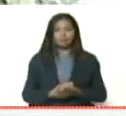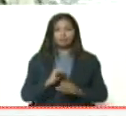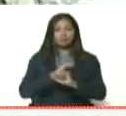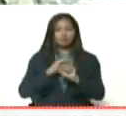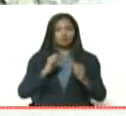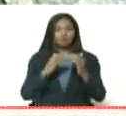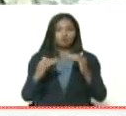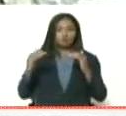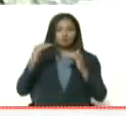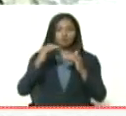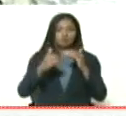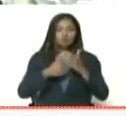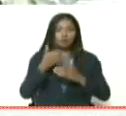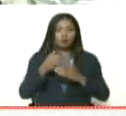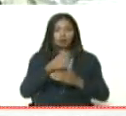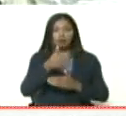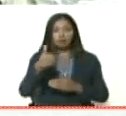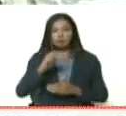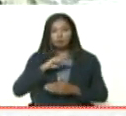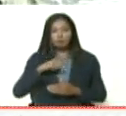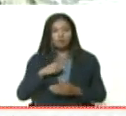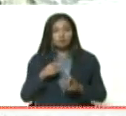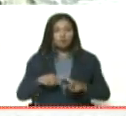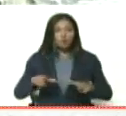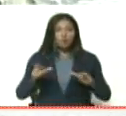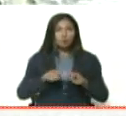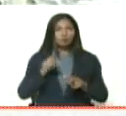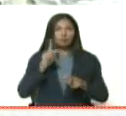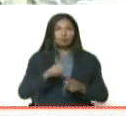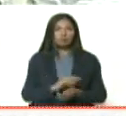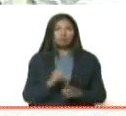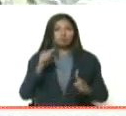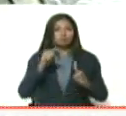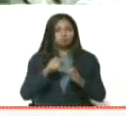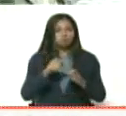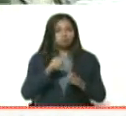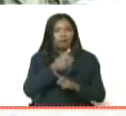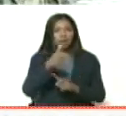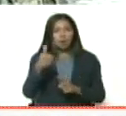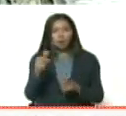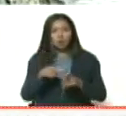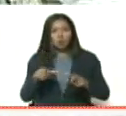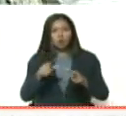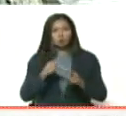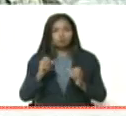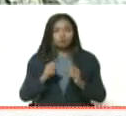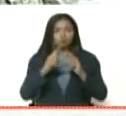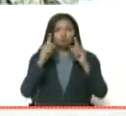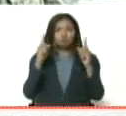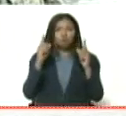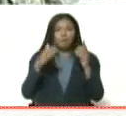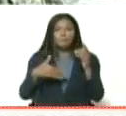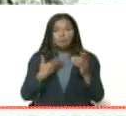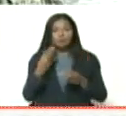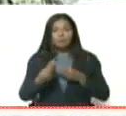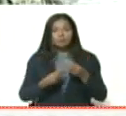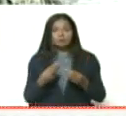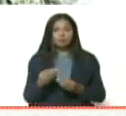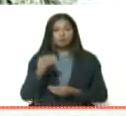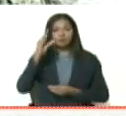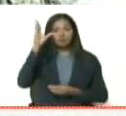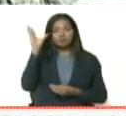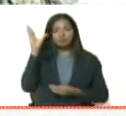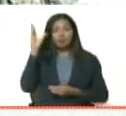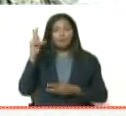máximo las potencialidades de cada una de nuestras regiones, específicamente en cada uno de nuestros estados. Hemos hecho un levantamiento de la capacidad